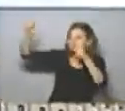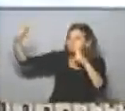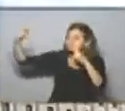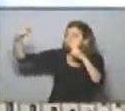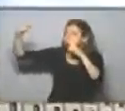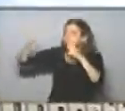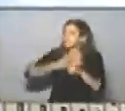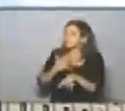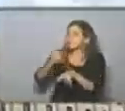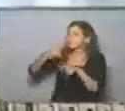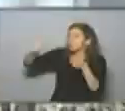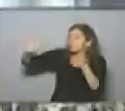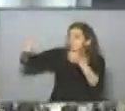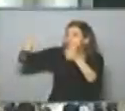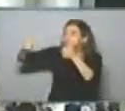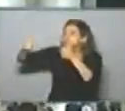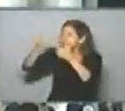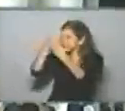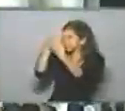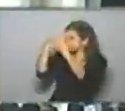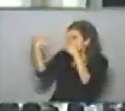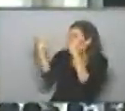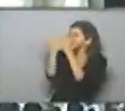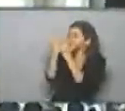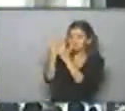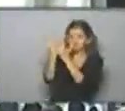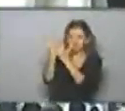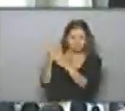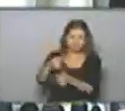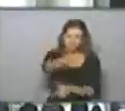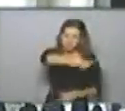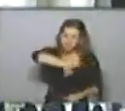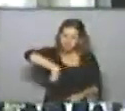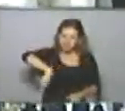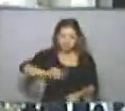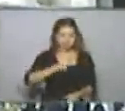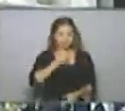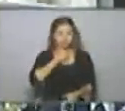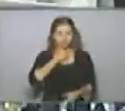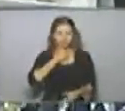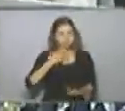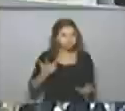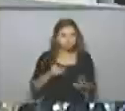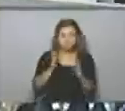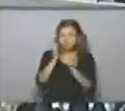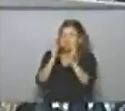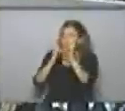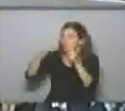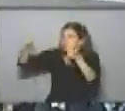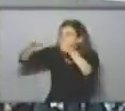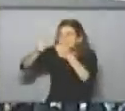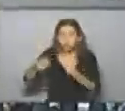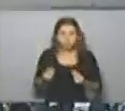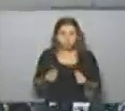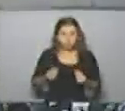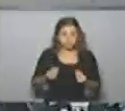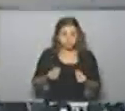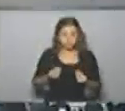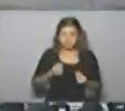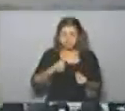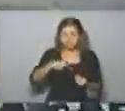tener 5 minutos tú a tú hablando? Ahora, eso sucede. Sucede porque Dios nos